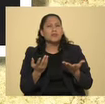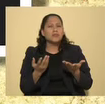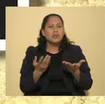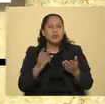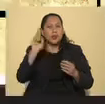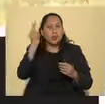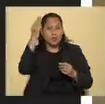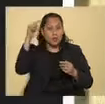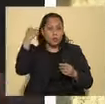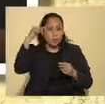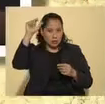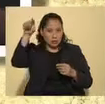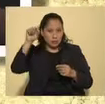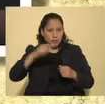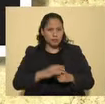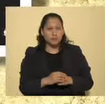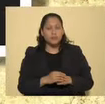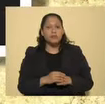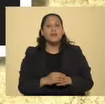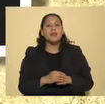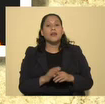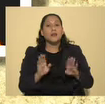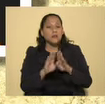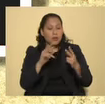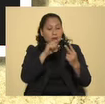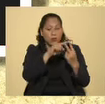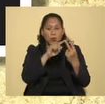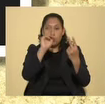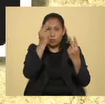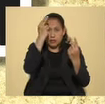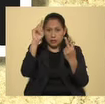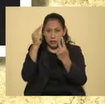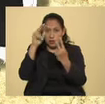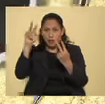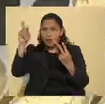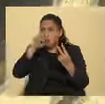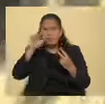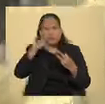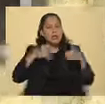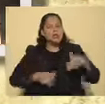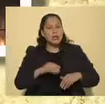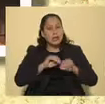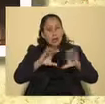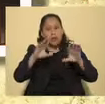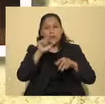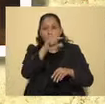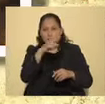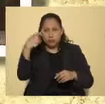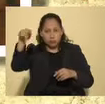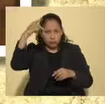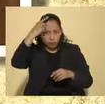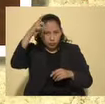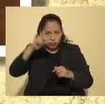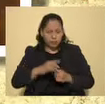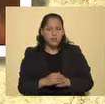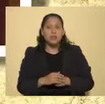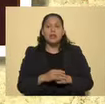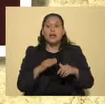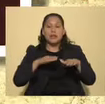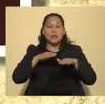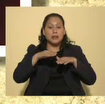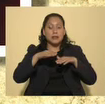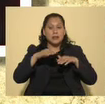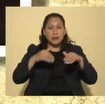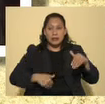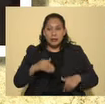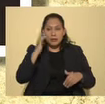la Universidad de Guadalajara. Entonces, las dos universidades coproducen la obra. En primer lugar, creo que el Teatro Santa